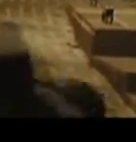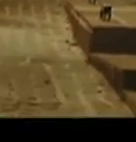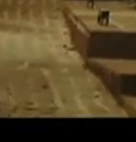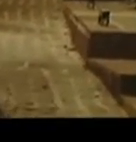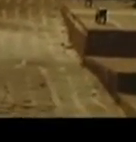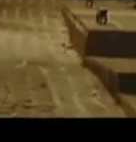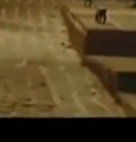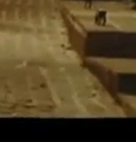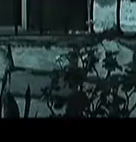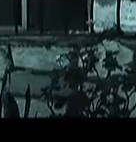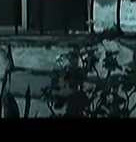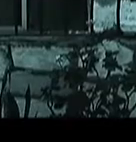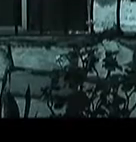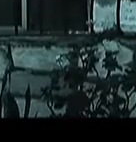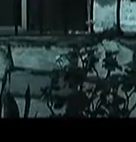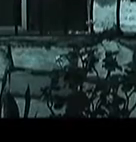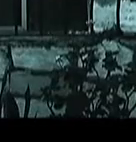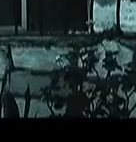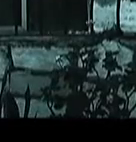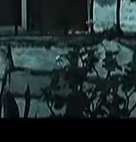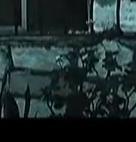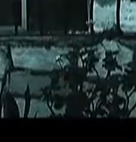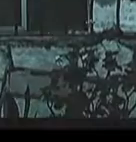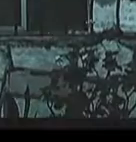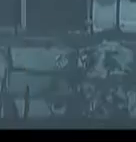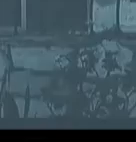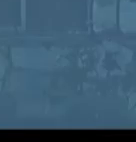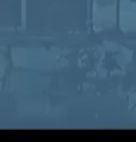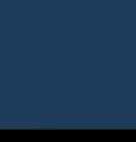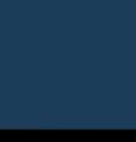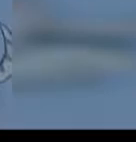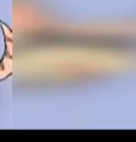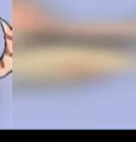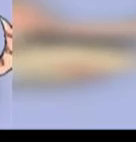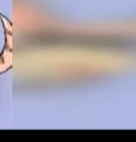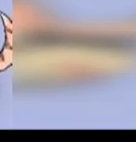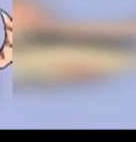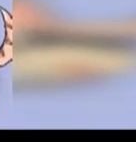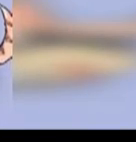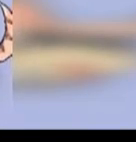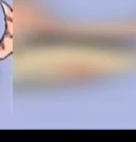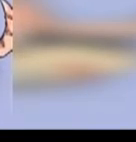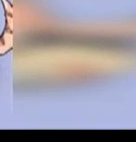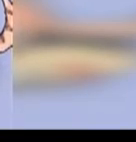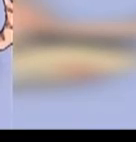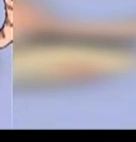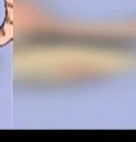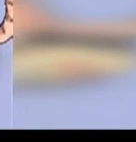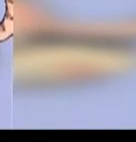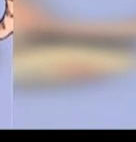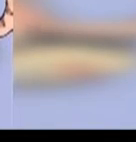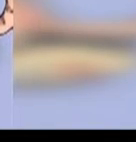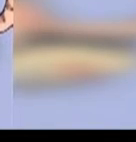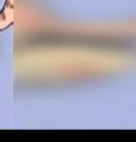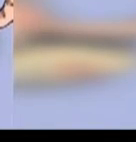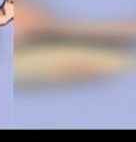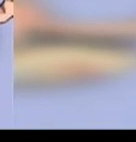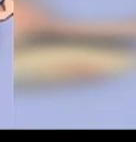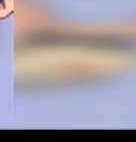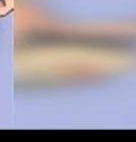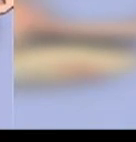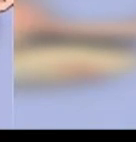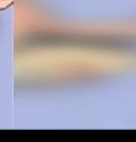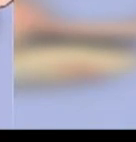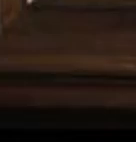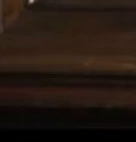dentro del marco del Festival Internacional de Cine de Guanajuato. Javier Aranda nos confiesa que ha leído El consultorio de